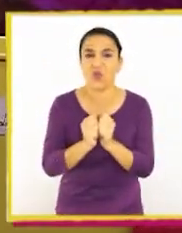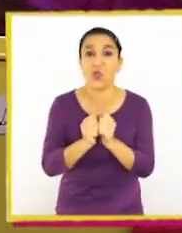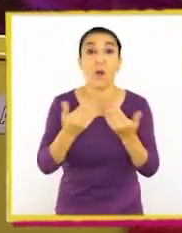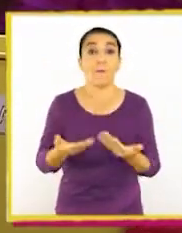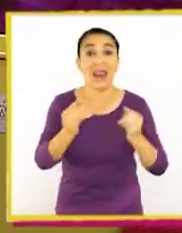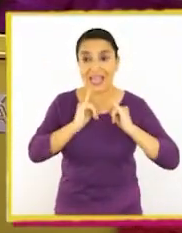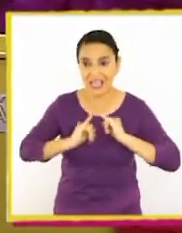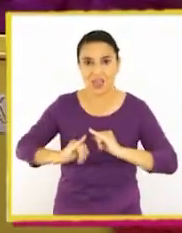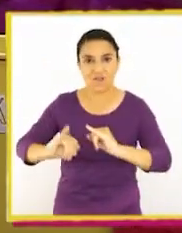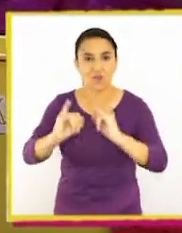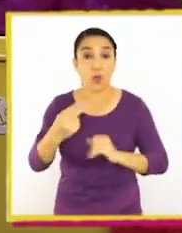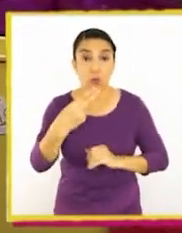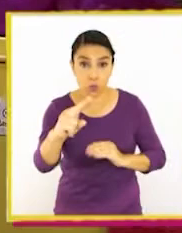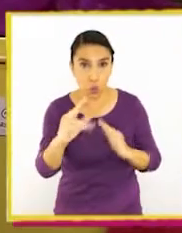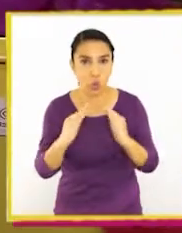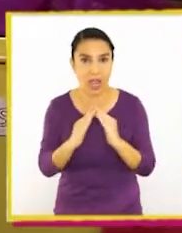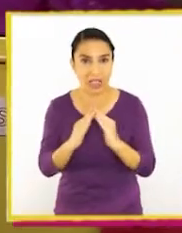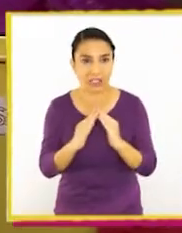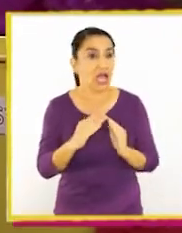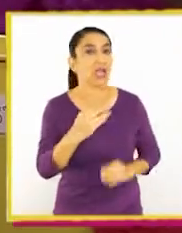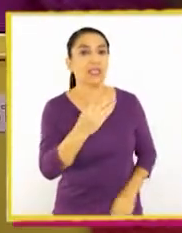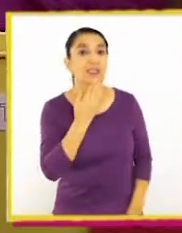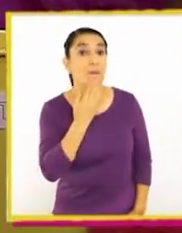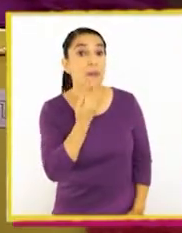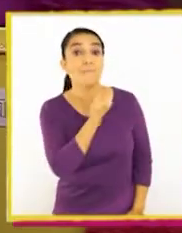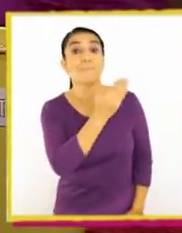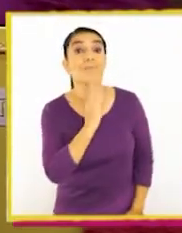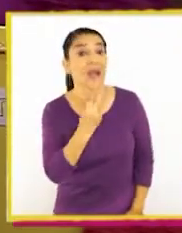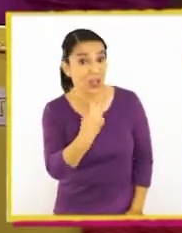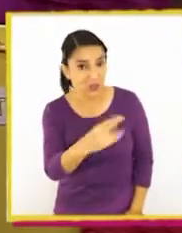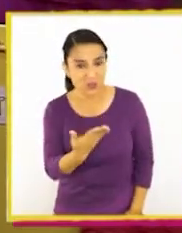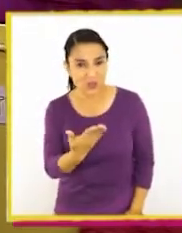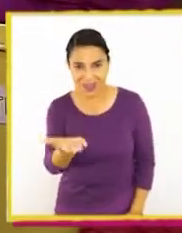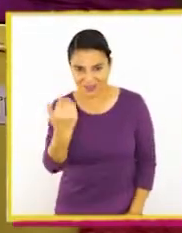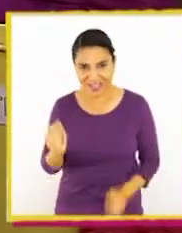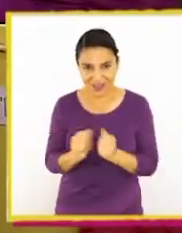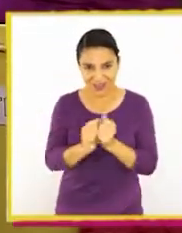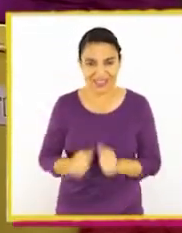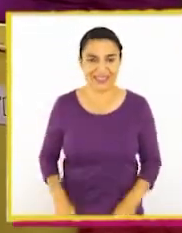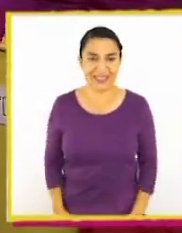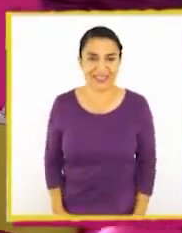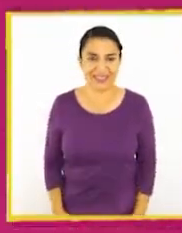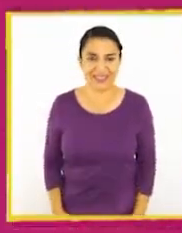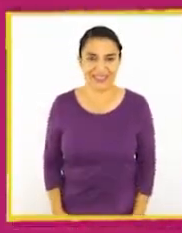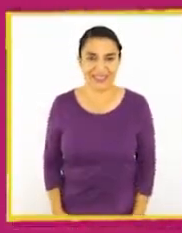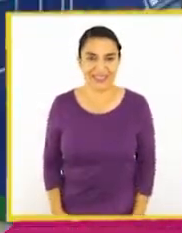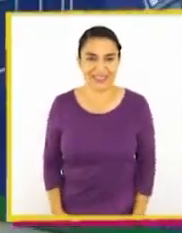para entregar esta información en sus hogares y en el de Maca. ¡Genial! ¡Acompáñenme!